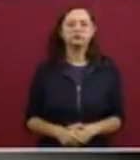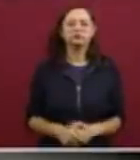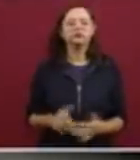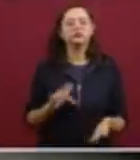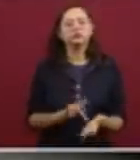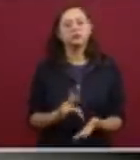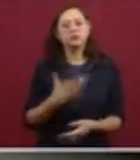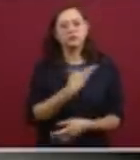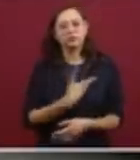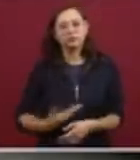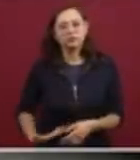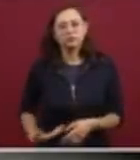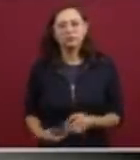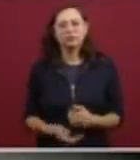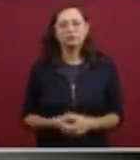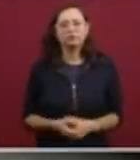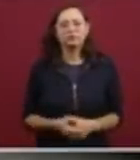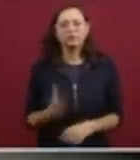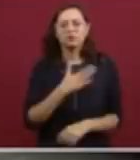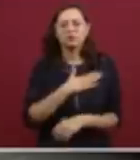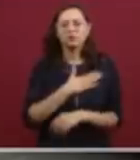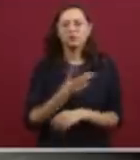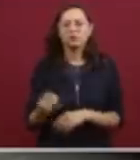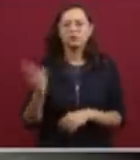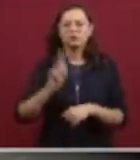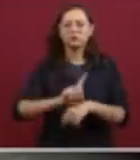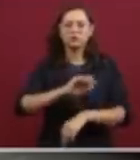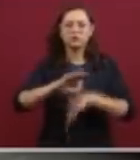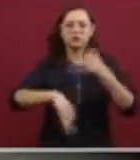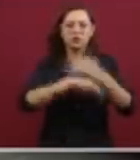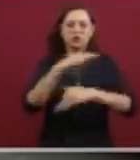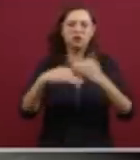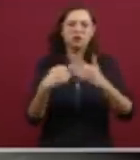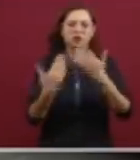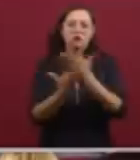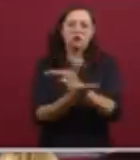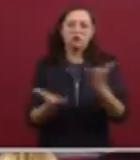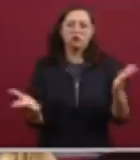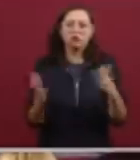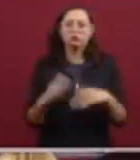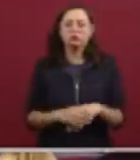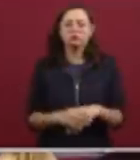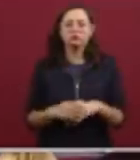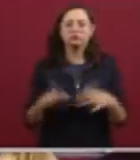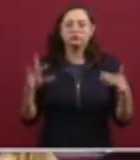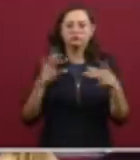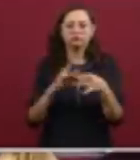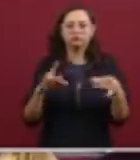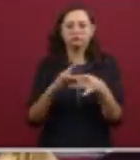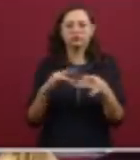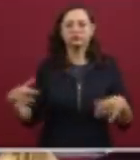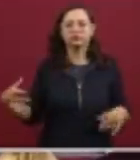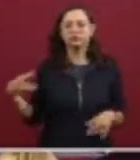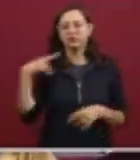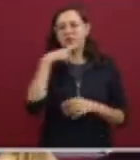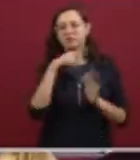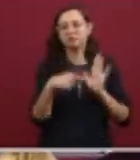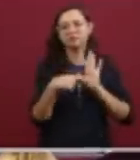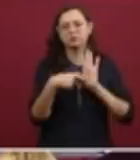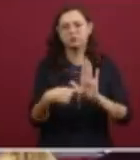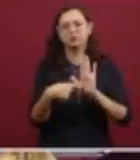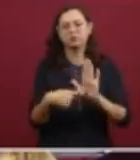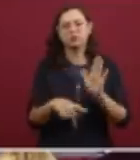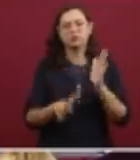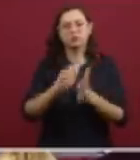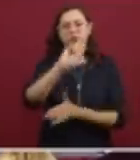Presidente. Muy buenos días a todos ustedes. Rápidamente, una exposición del